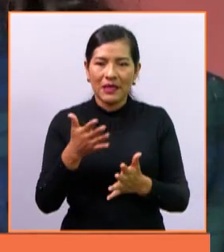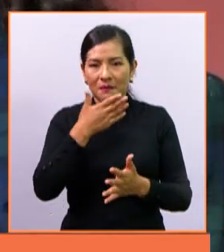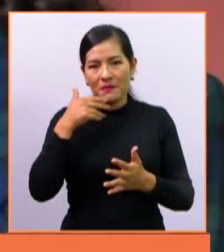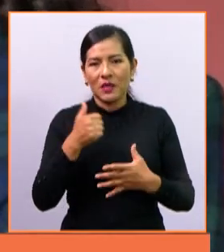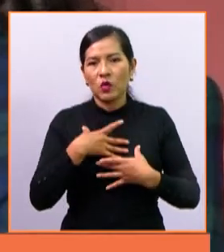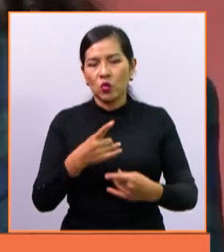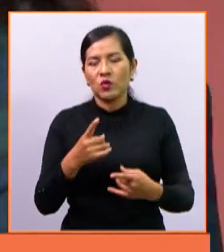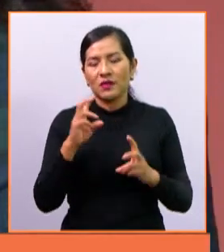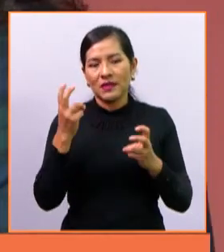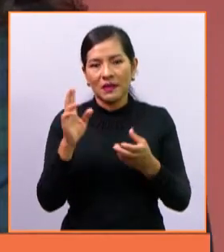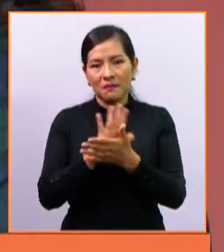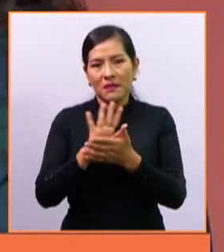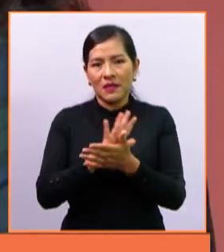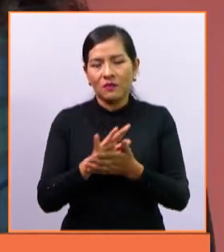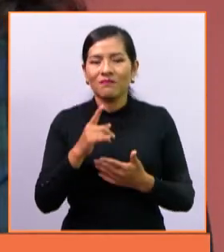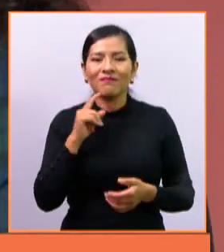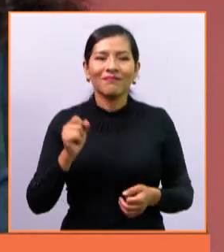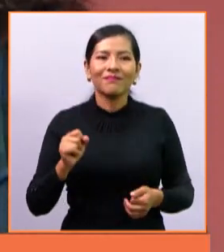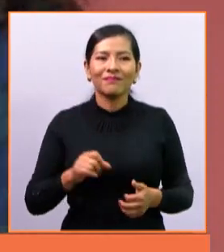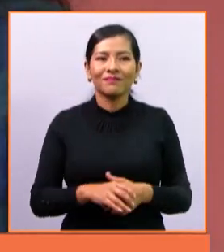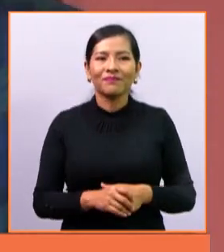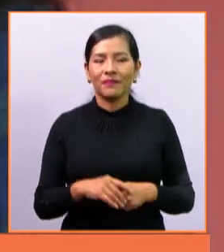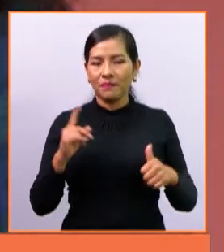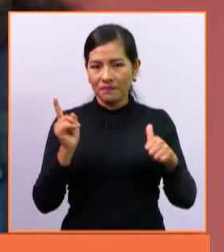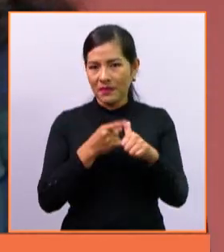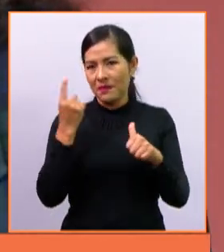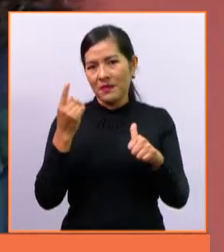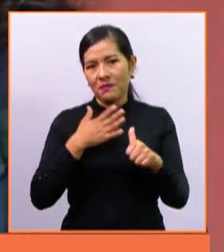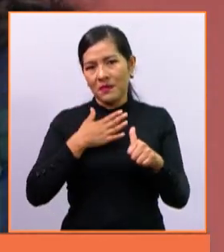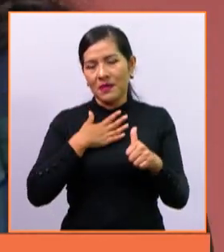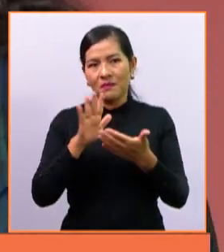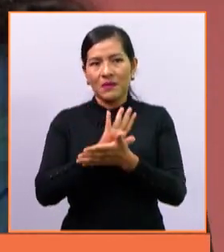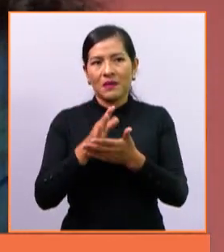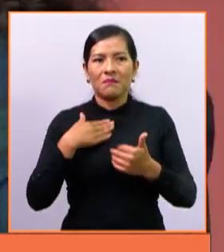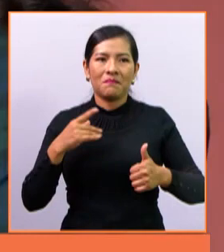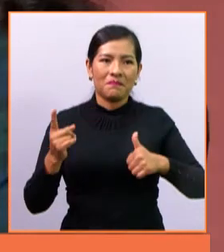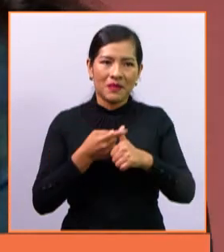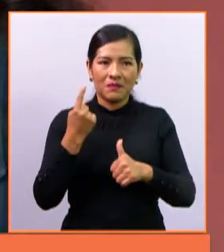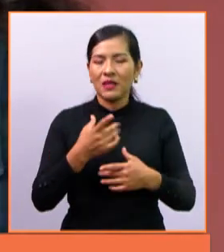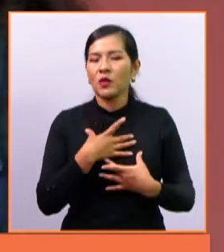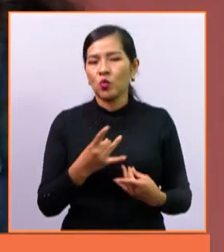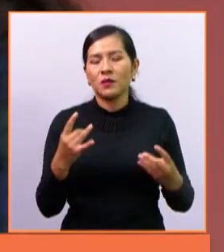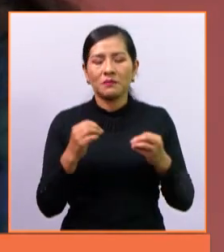dirigir? Sirenyaku. Mi primera, siempre mi primera, sí.